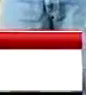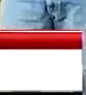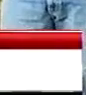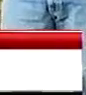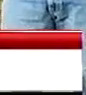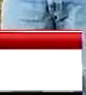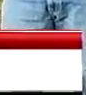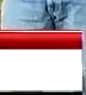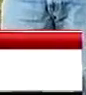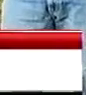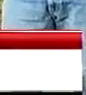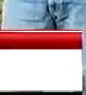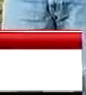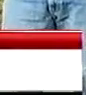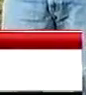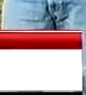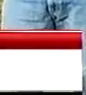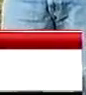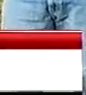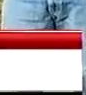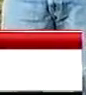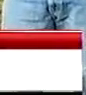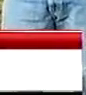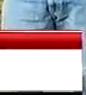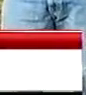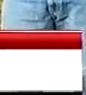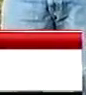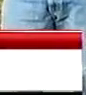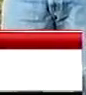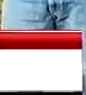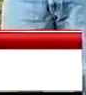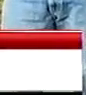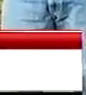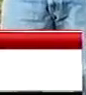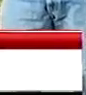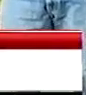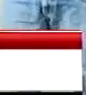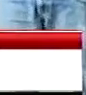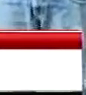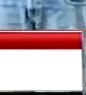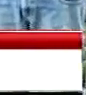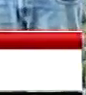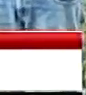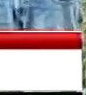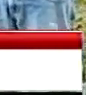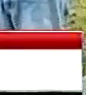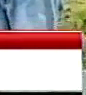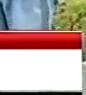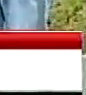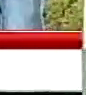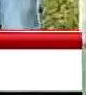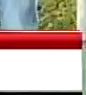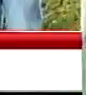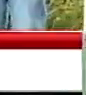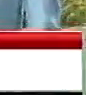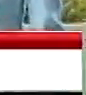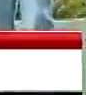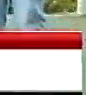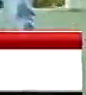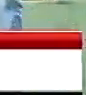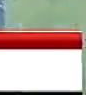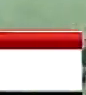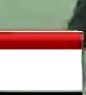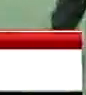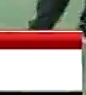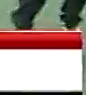Gracias. Para ir terminando con este sector, vamos a dar a dos personas más, Benigno López